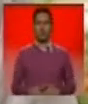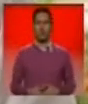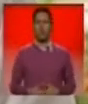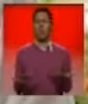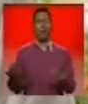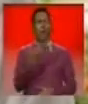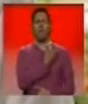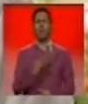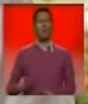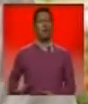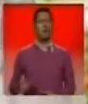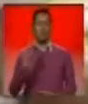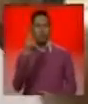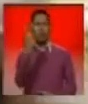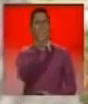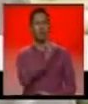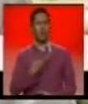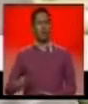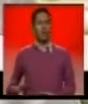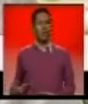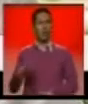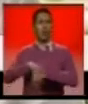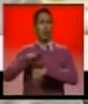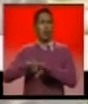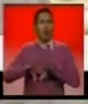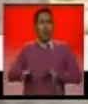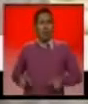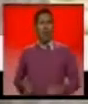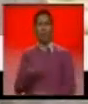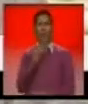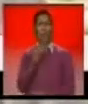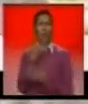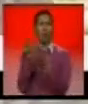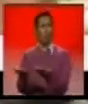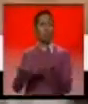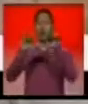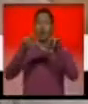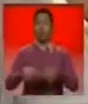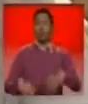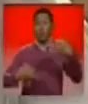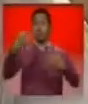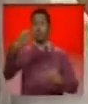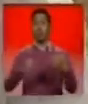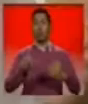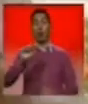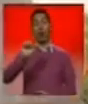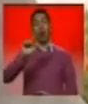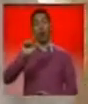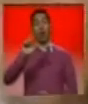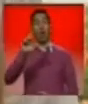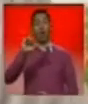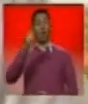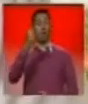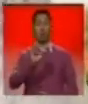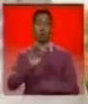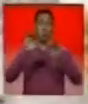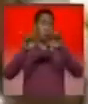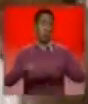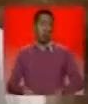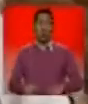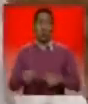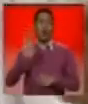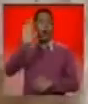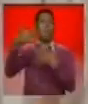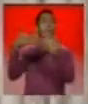nuestro vicepresidente en lavado de activos. Y que el secretario jurídico, Alexis Mera, supongo, porque ese es el secretario jurídico, estuvo en